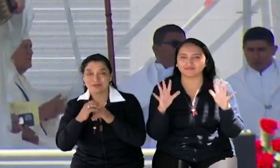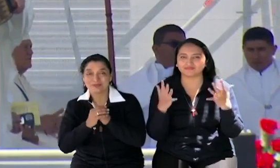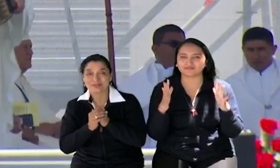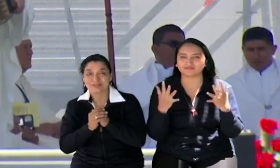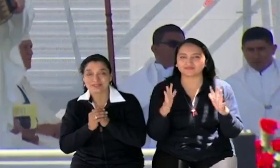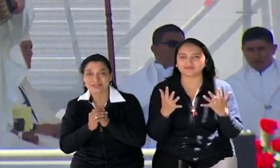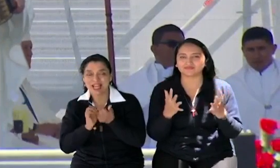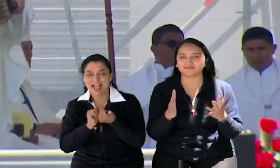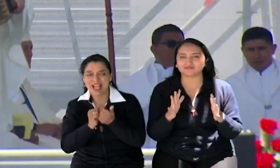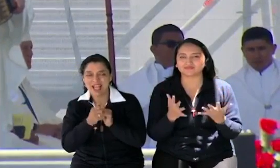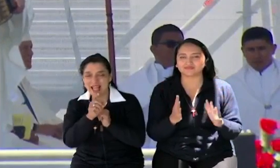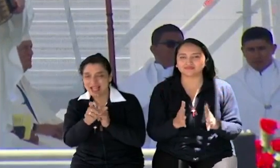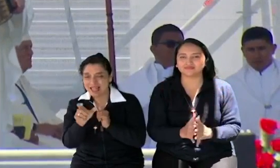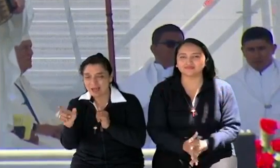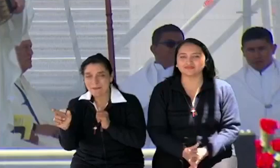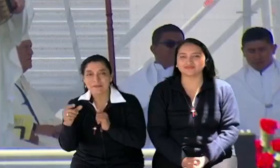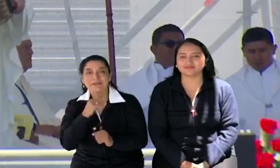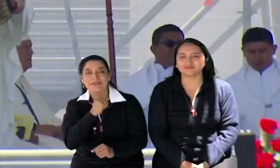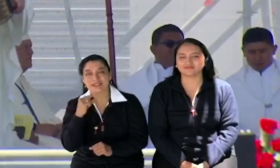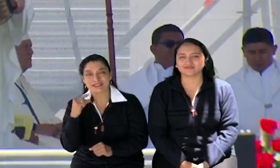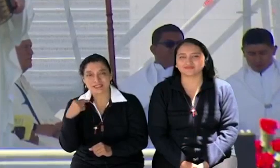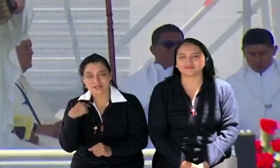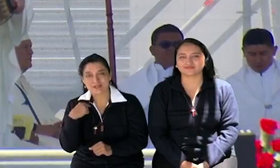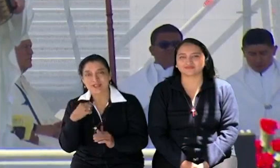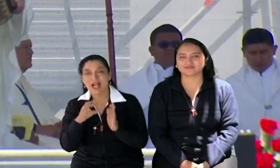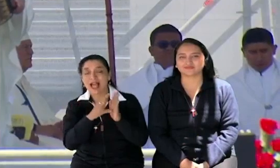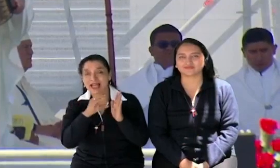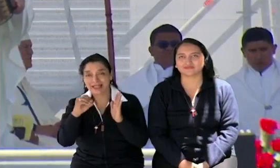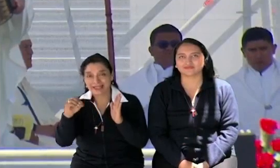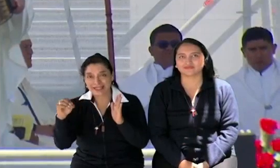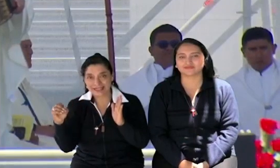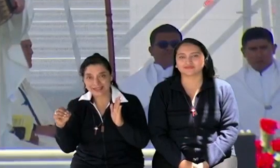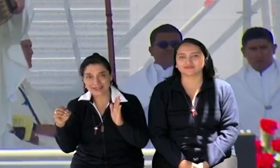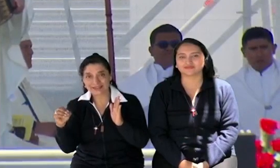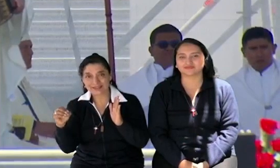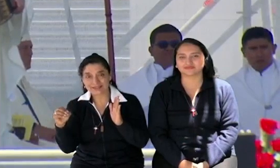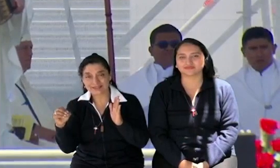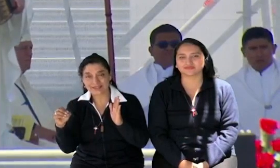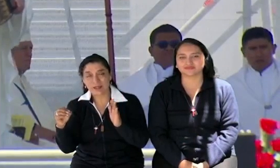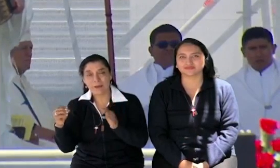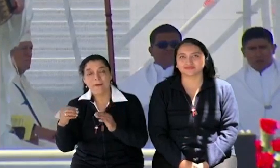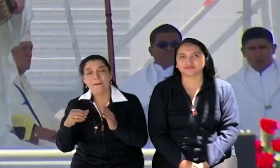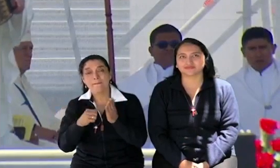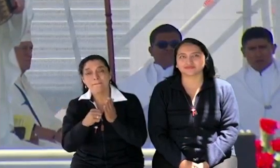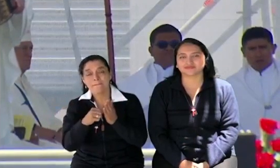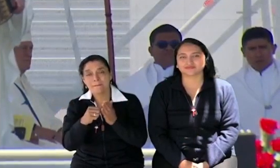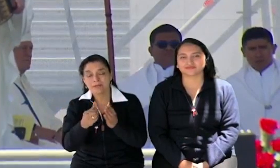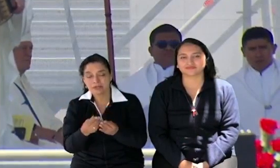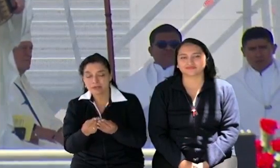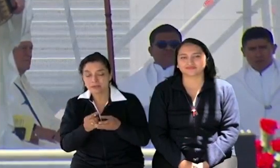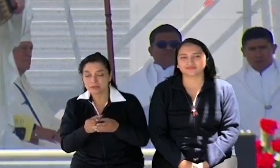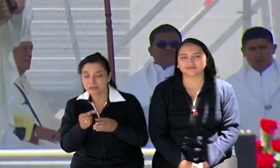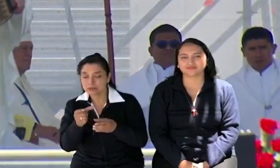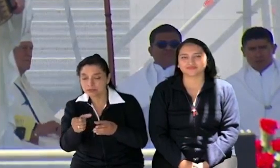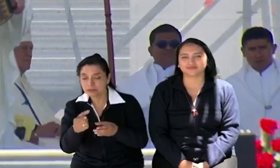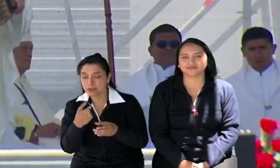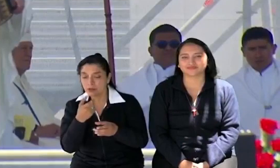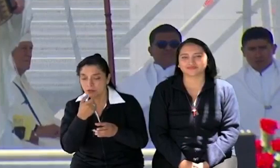a cada sacerdote, catequista, ministro extraordinario de la